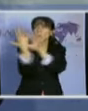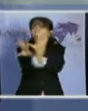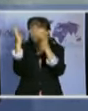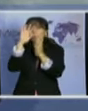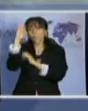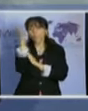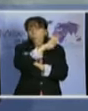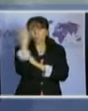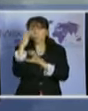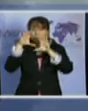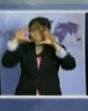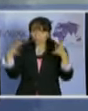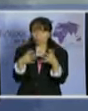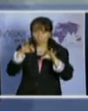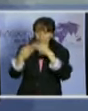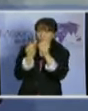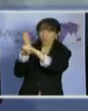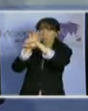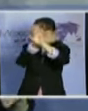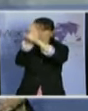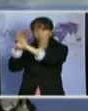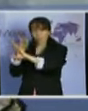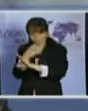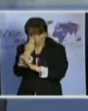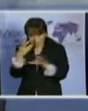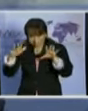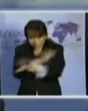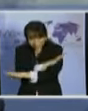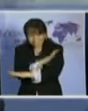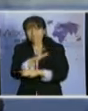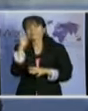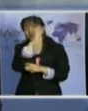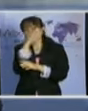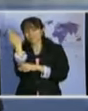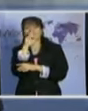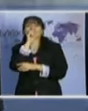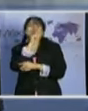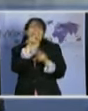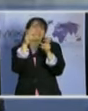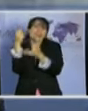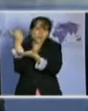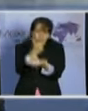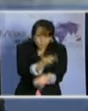los actores, identificar nuevas maneras de abrir el diálogo.